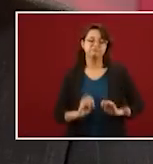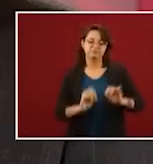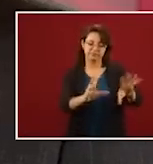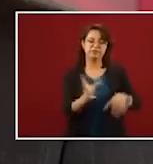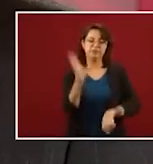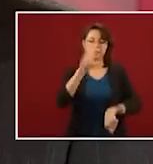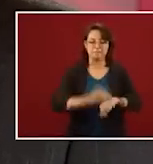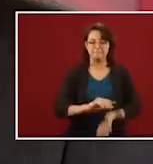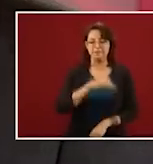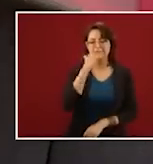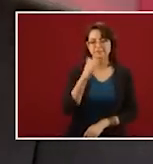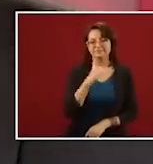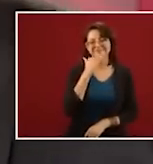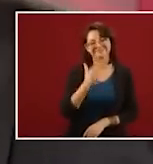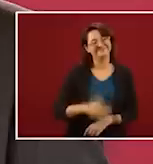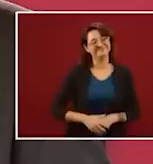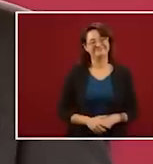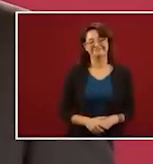Aprovechamos para decirles,